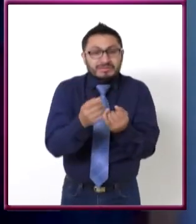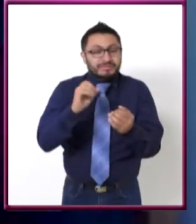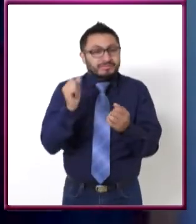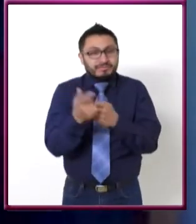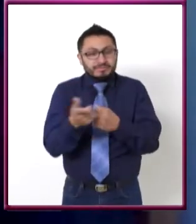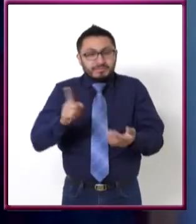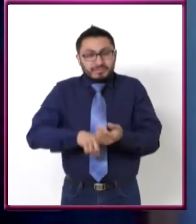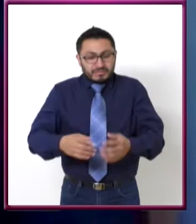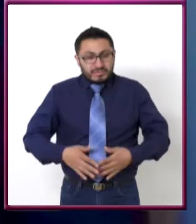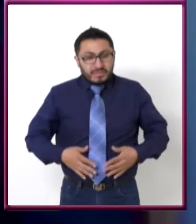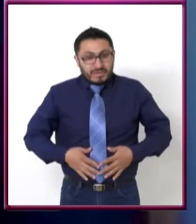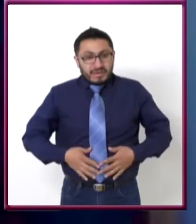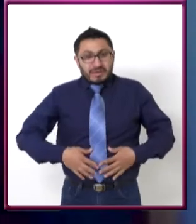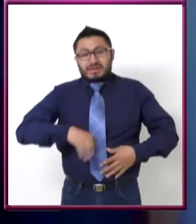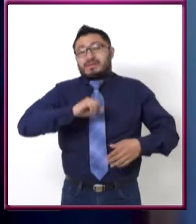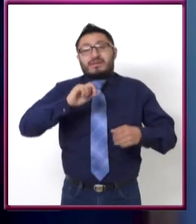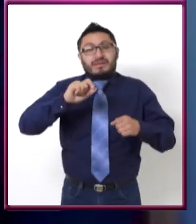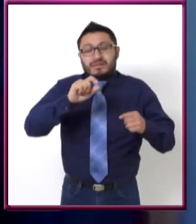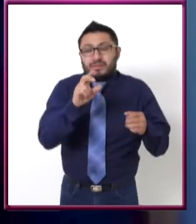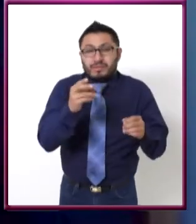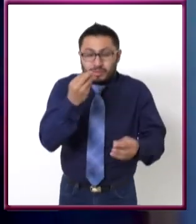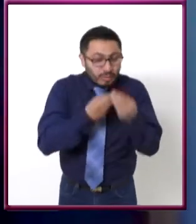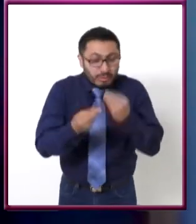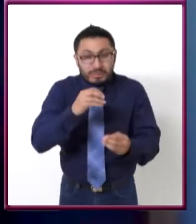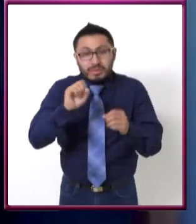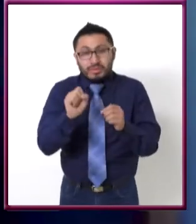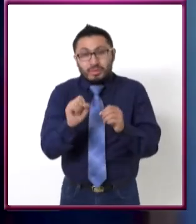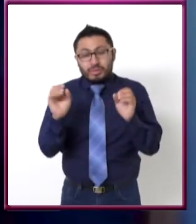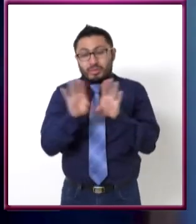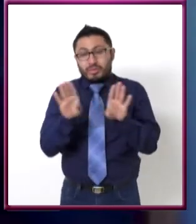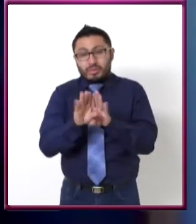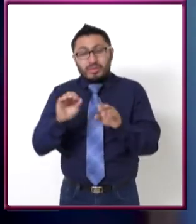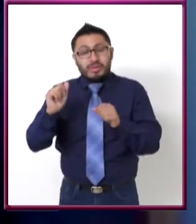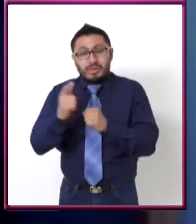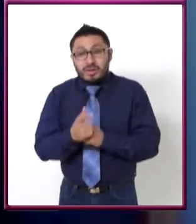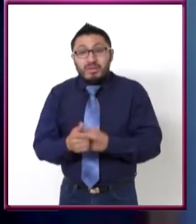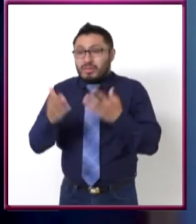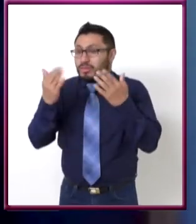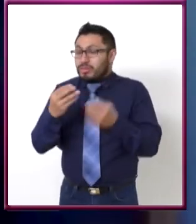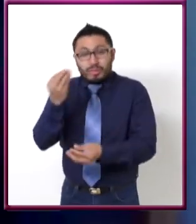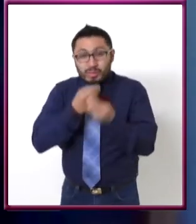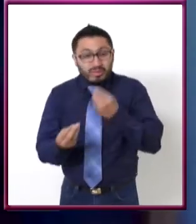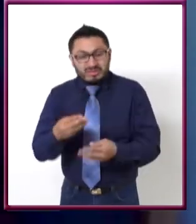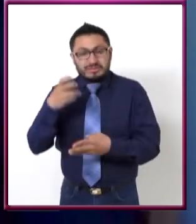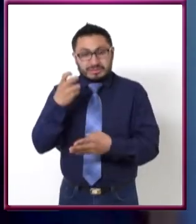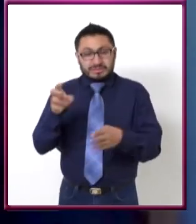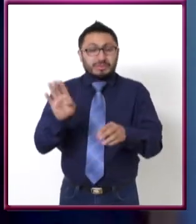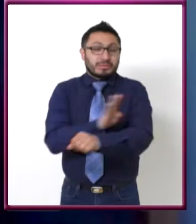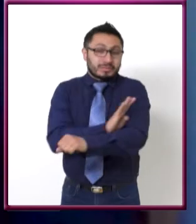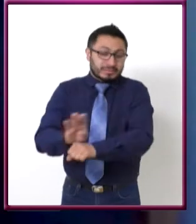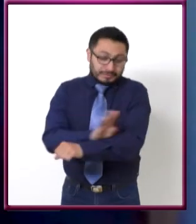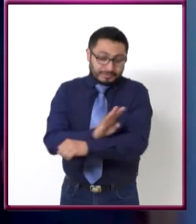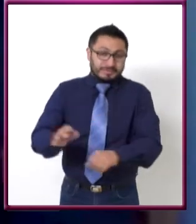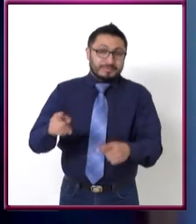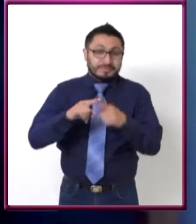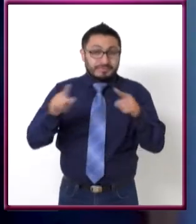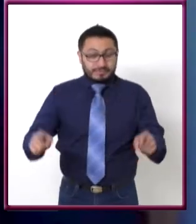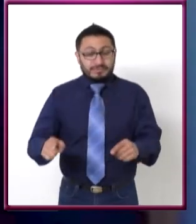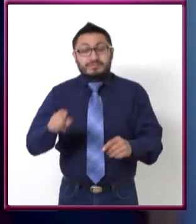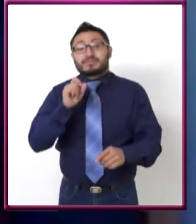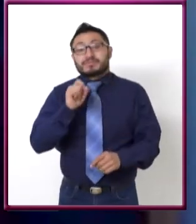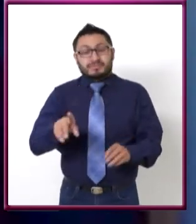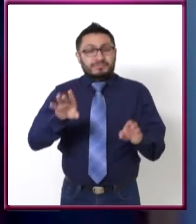un techo. O sea, eso definitivamente se traduce en bienestar, ¿no?